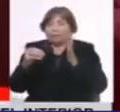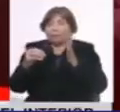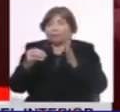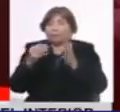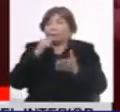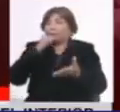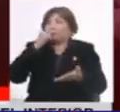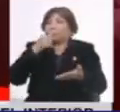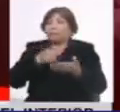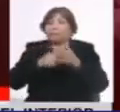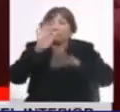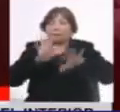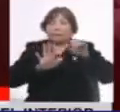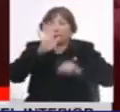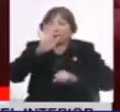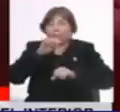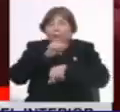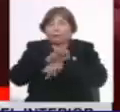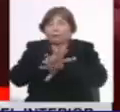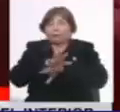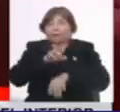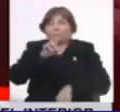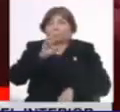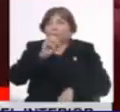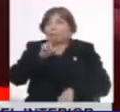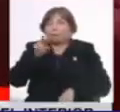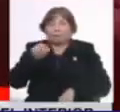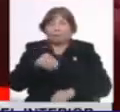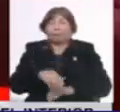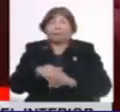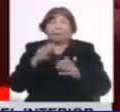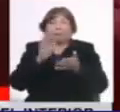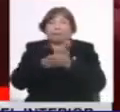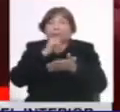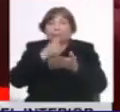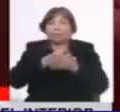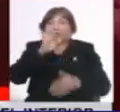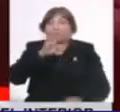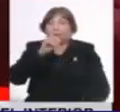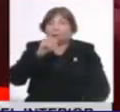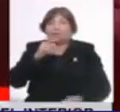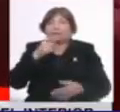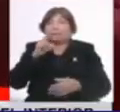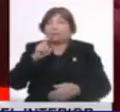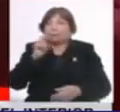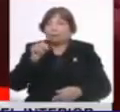de la carta del 15 de julio del 2022, oficio número